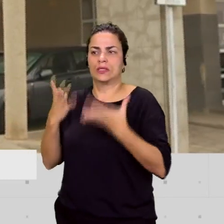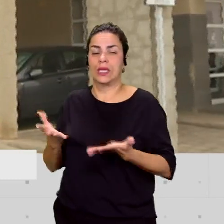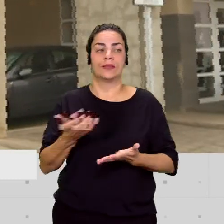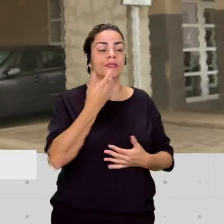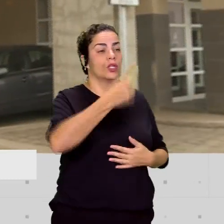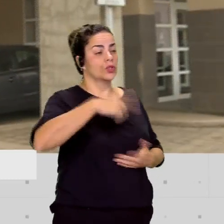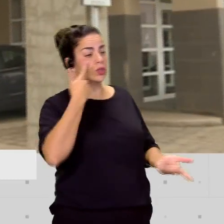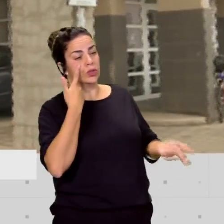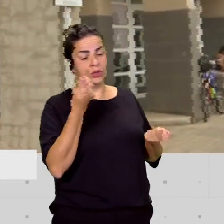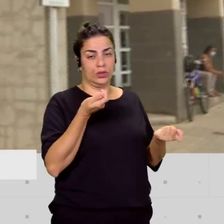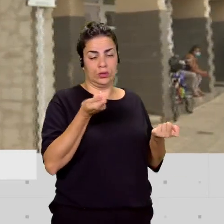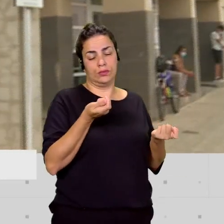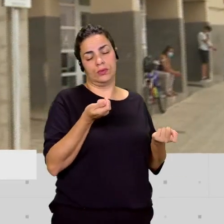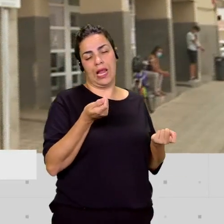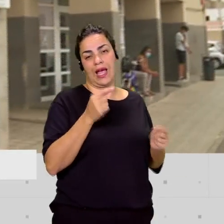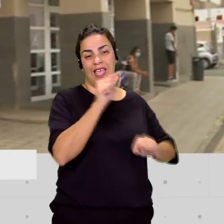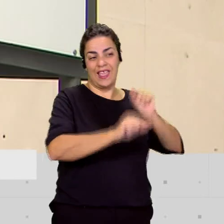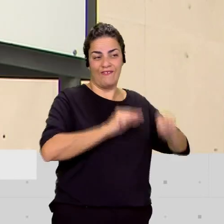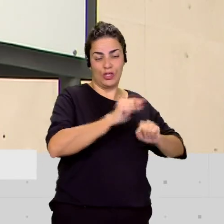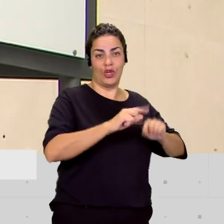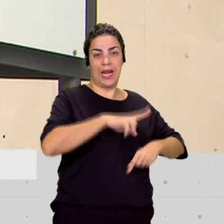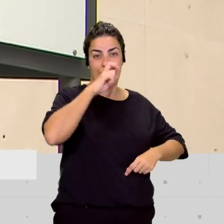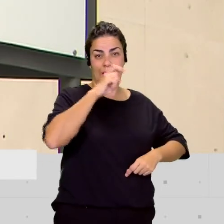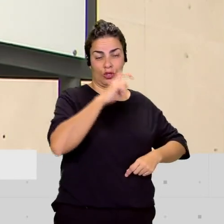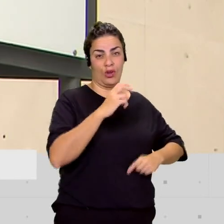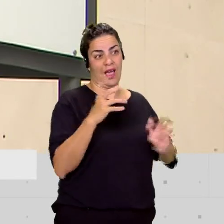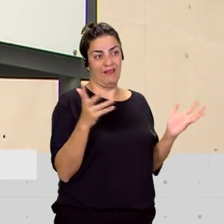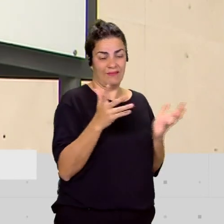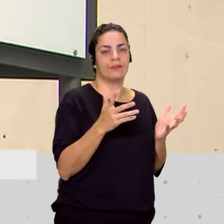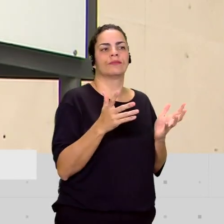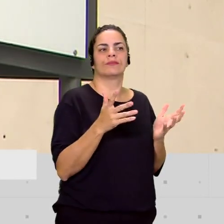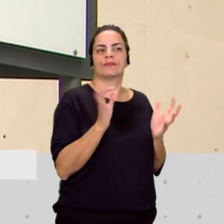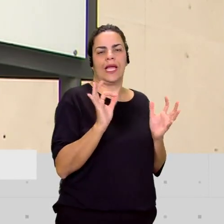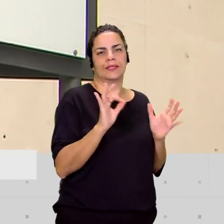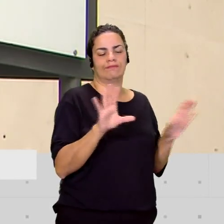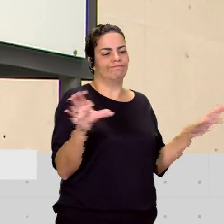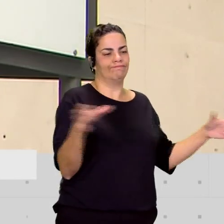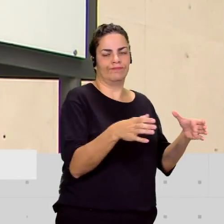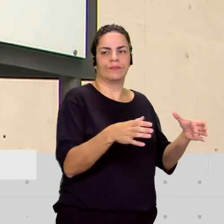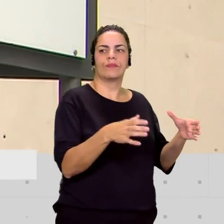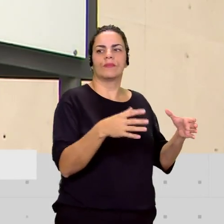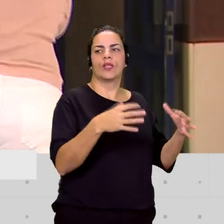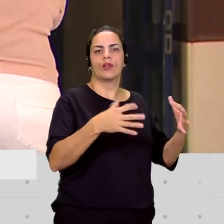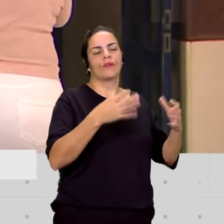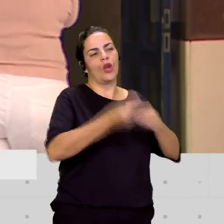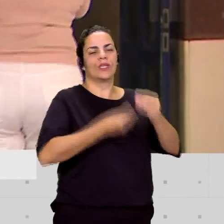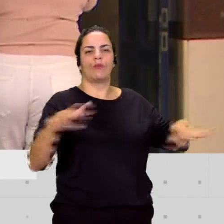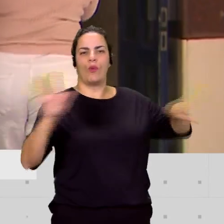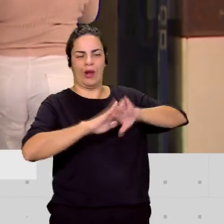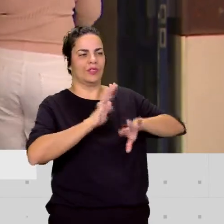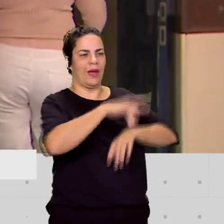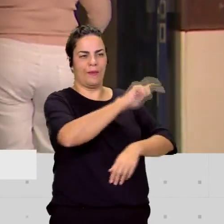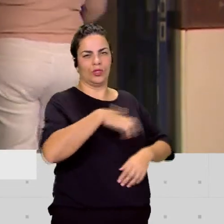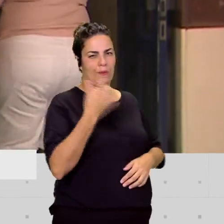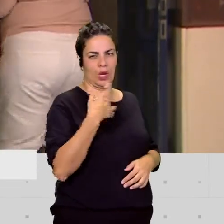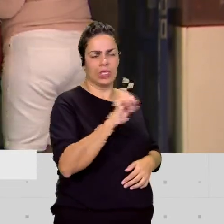agudas, nos vienen en bloque. Es algo que captamos directamente desde las consultas de primaria, lo hacemos por la noche, para no molestar a nadie, captamos toda